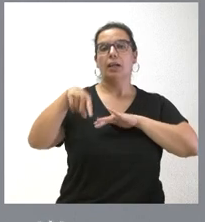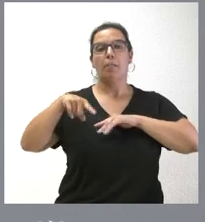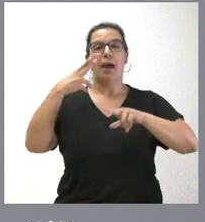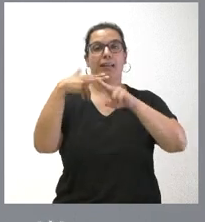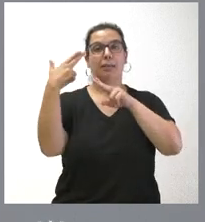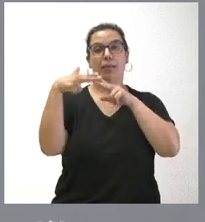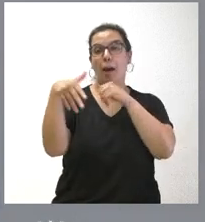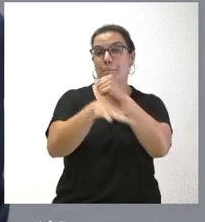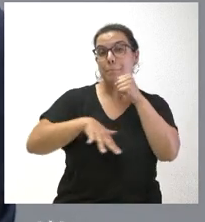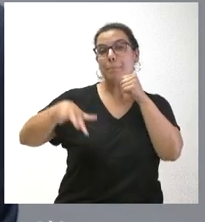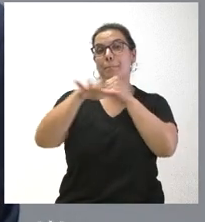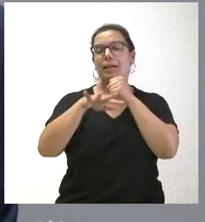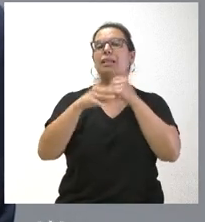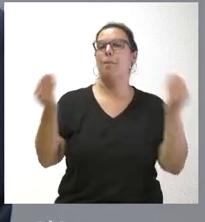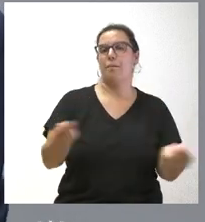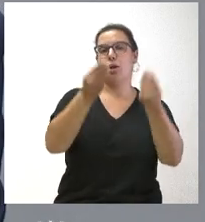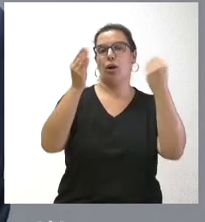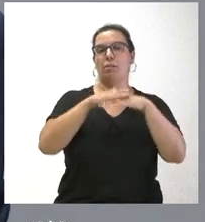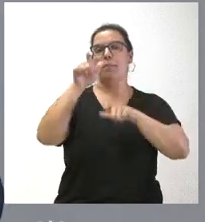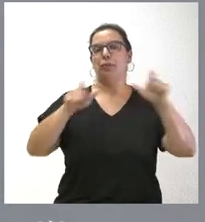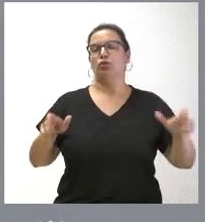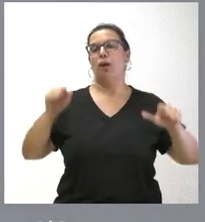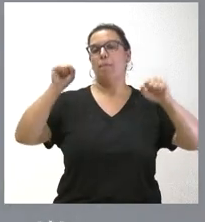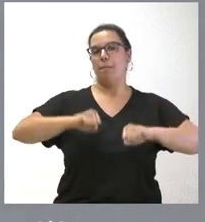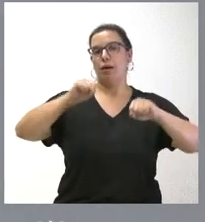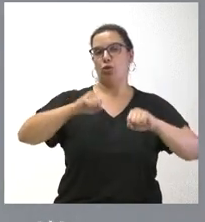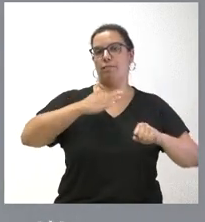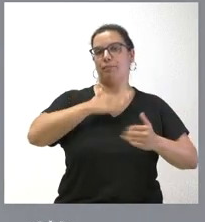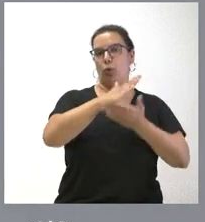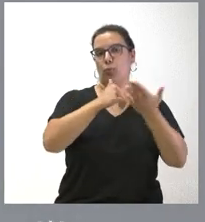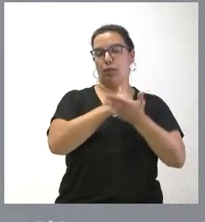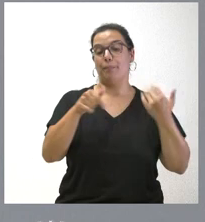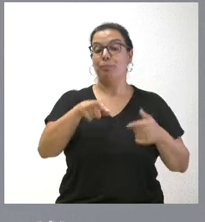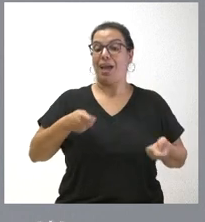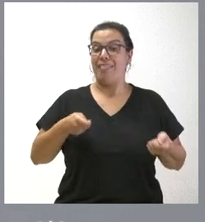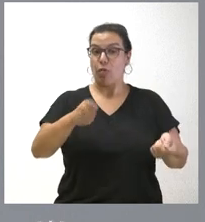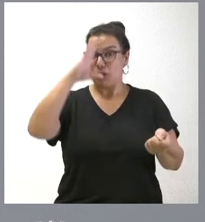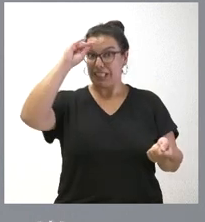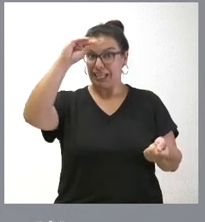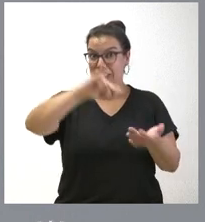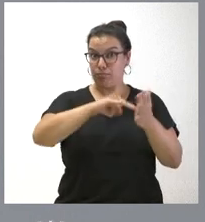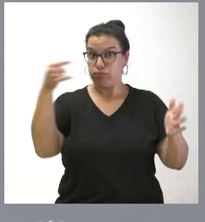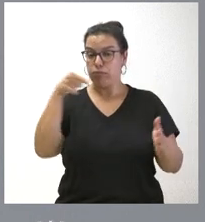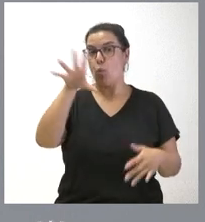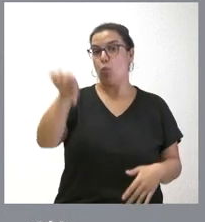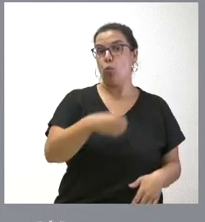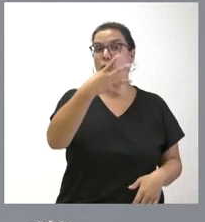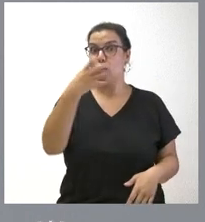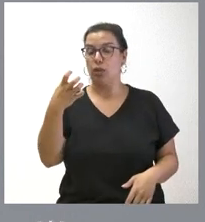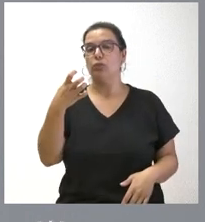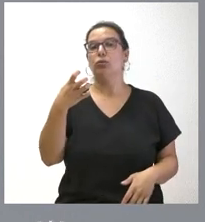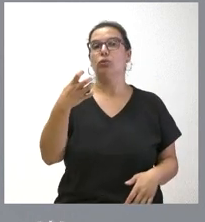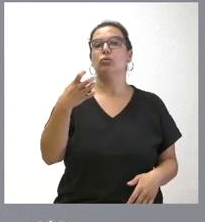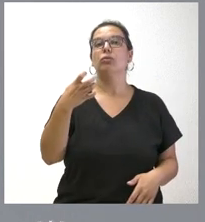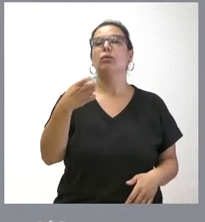elemental de las personas mayores de nuestra comunidad Autónoma estos andadores inteligentes los 400 que se van a adquirir cuentan